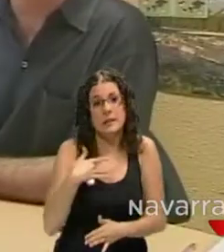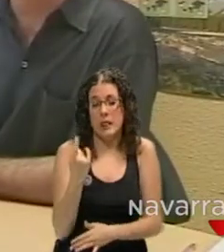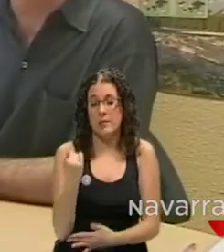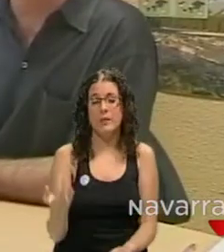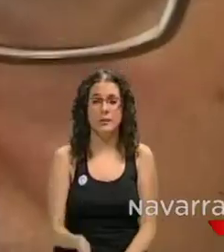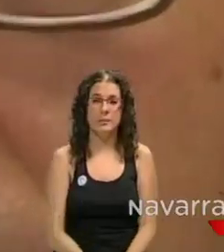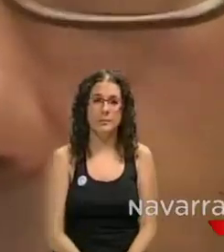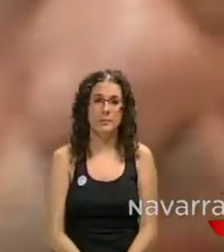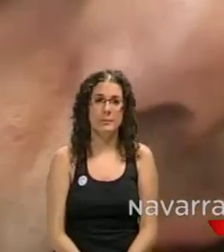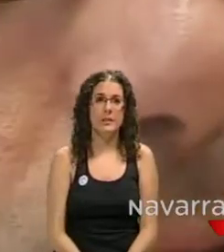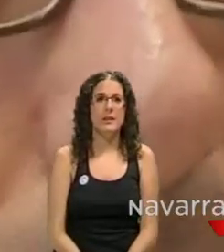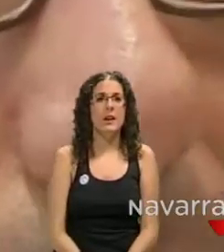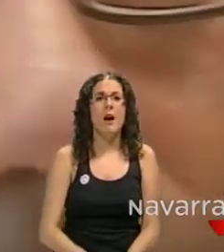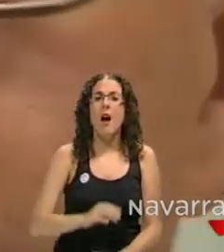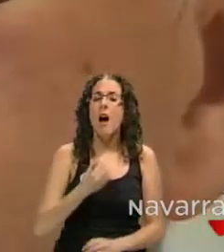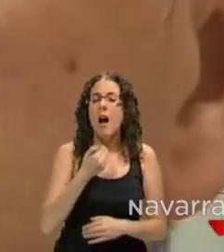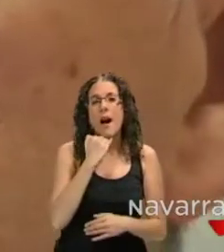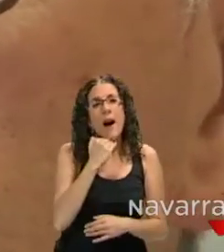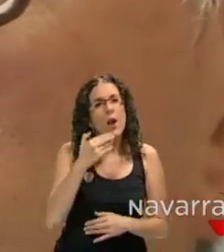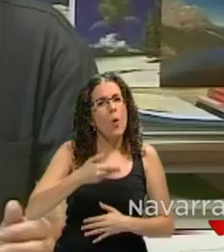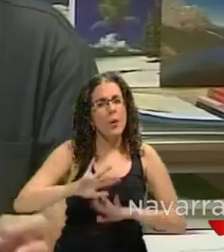que tiene que tener muy claro es